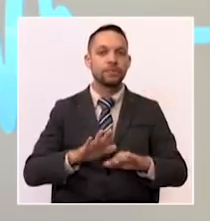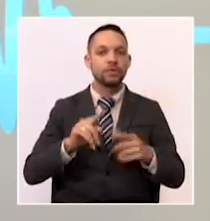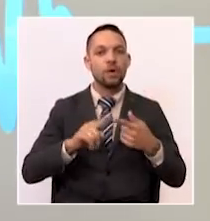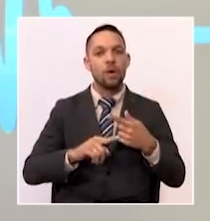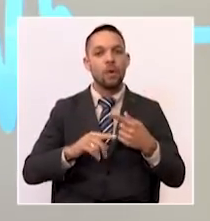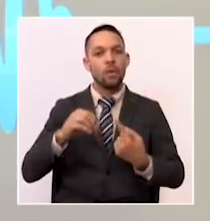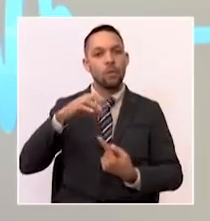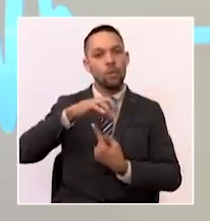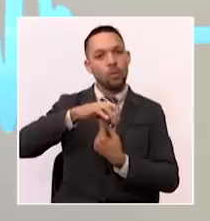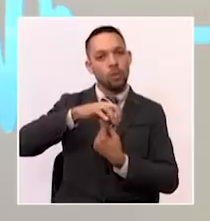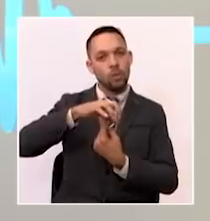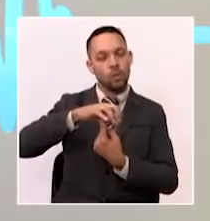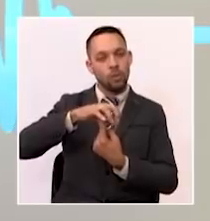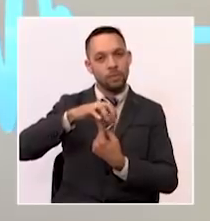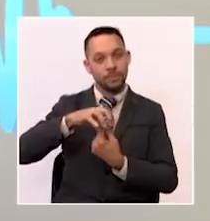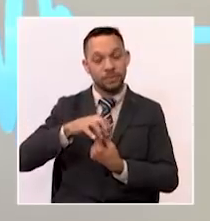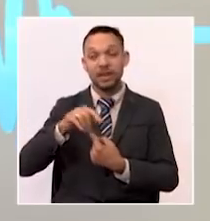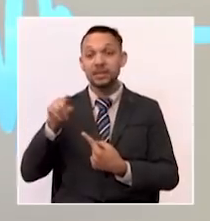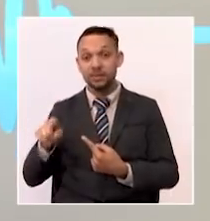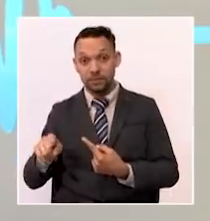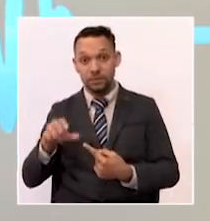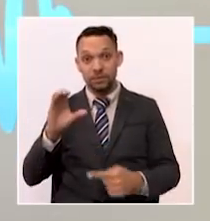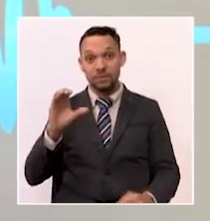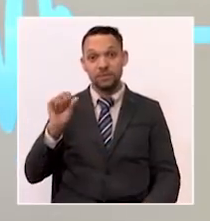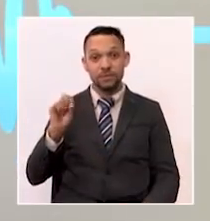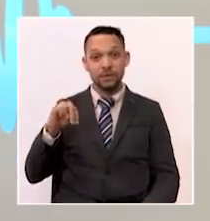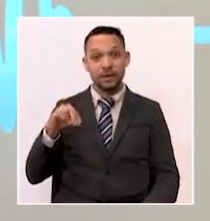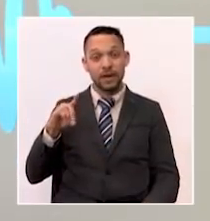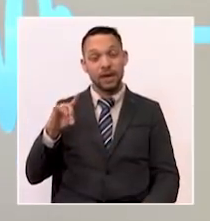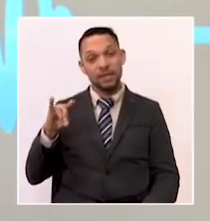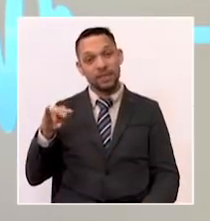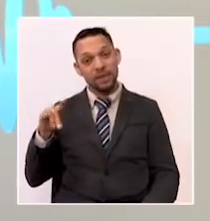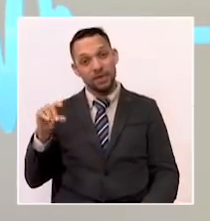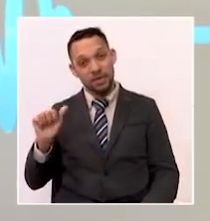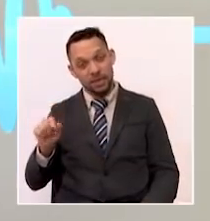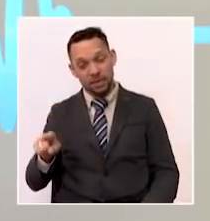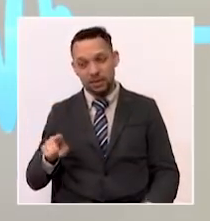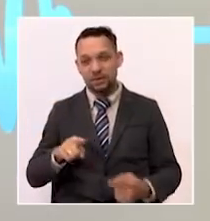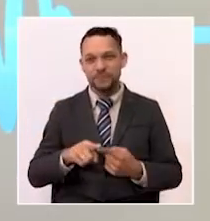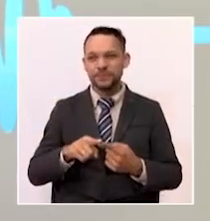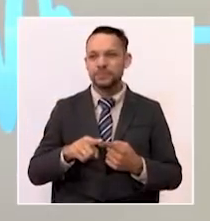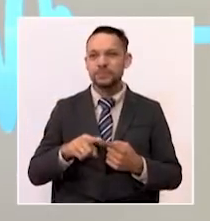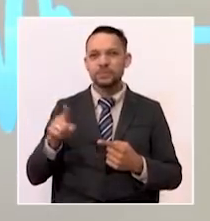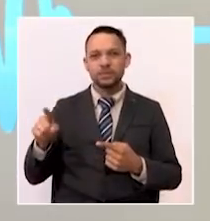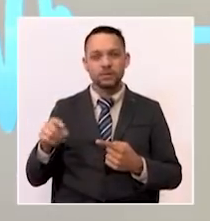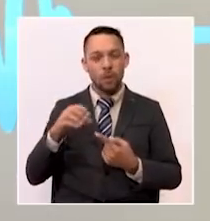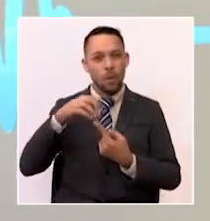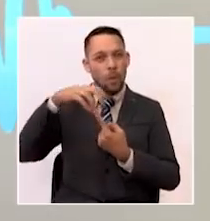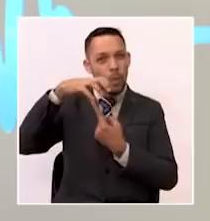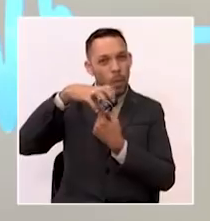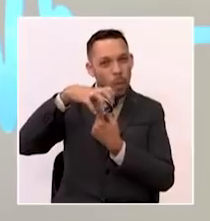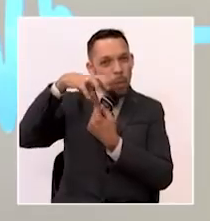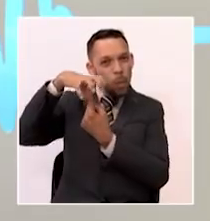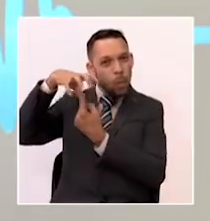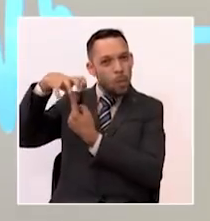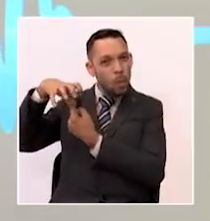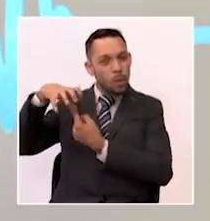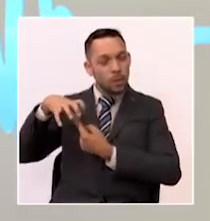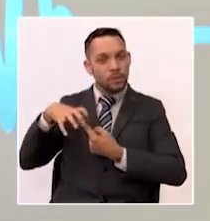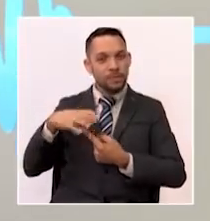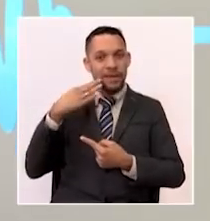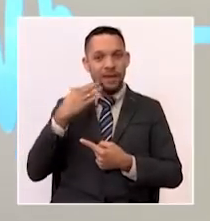común es la cándida albicans. Hay otro tipo de cándidas. Los hongos se presentan en la vagina cuando la mujer tiene un